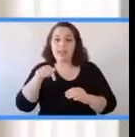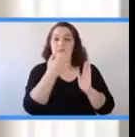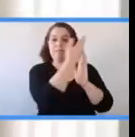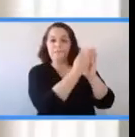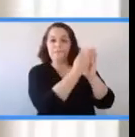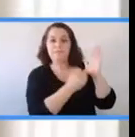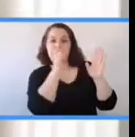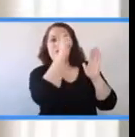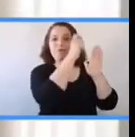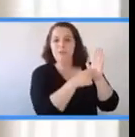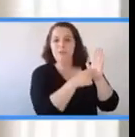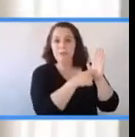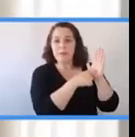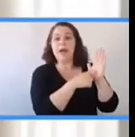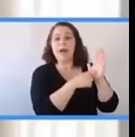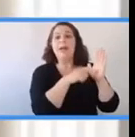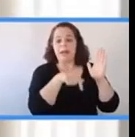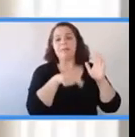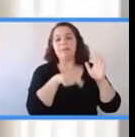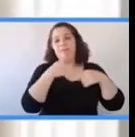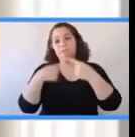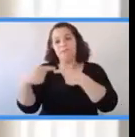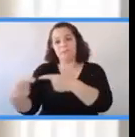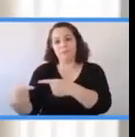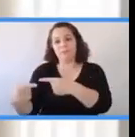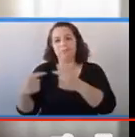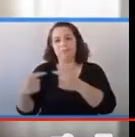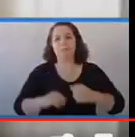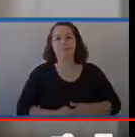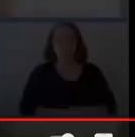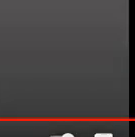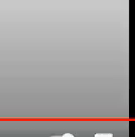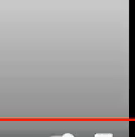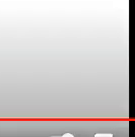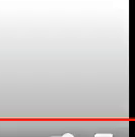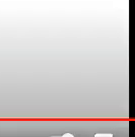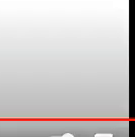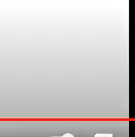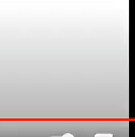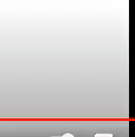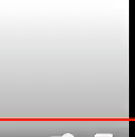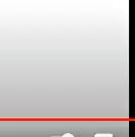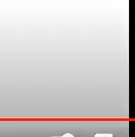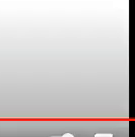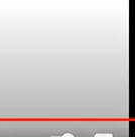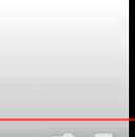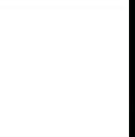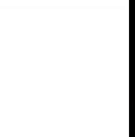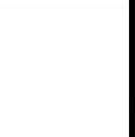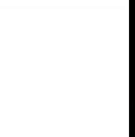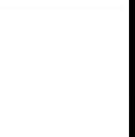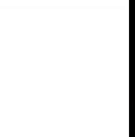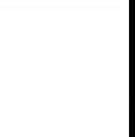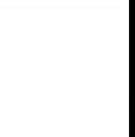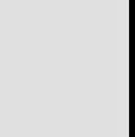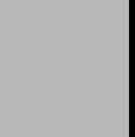hacer firmar ese consentimiento y proceder a la práctica. Sobre fondo blanco aparecen los logos